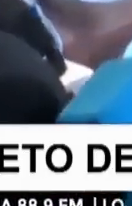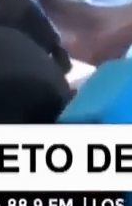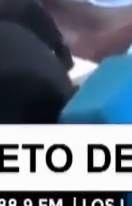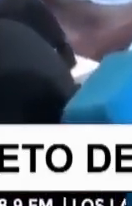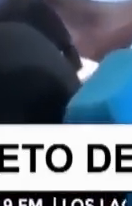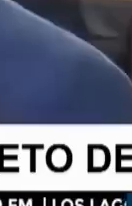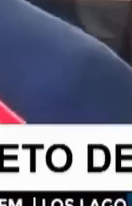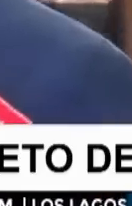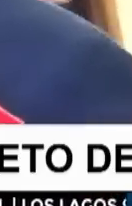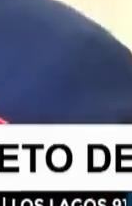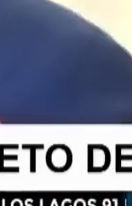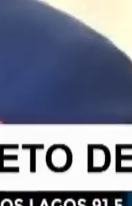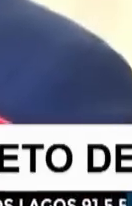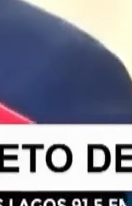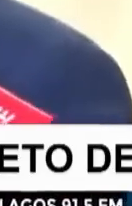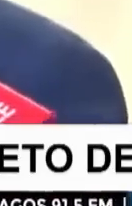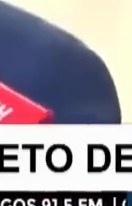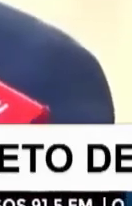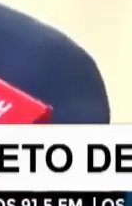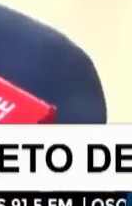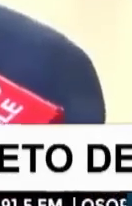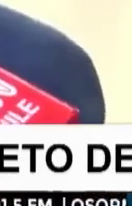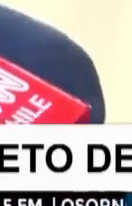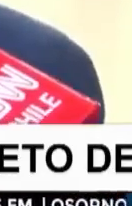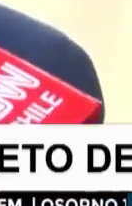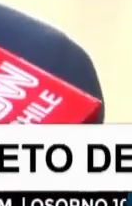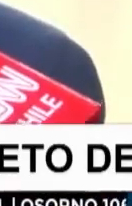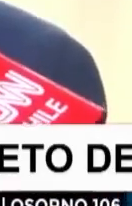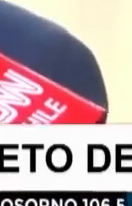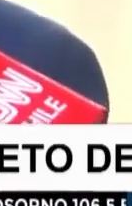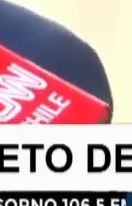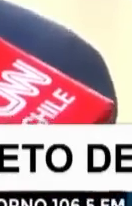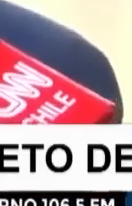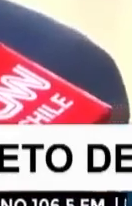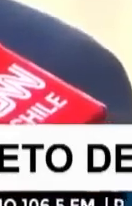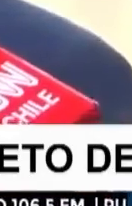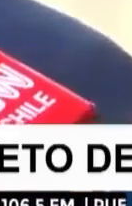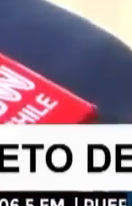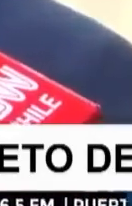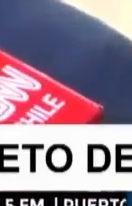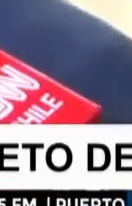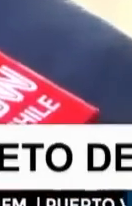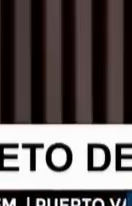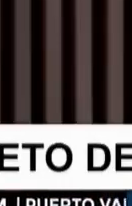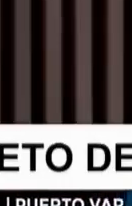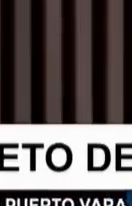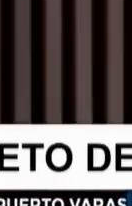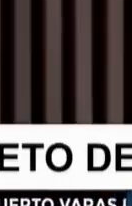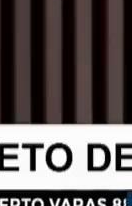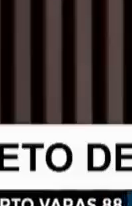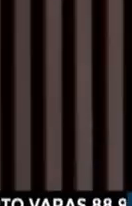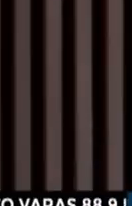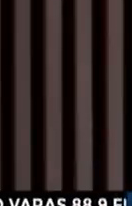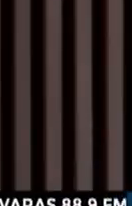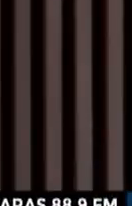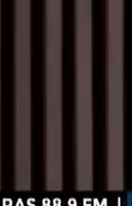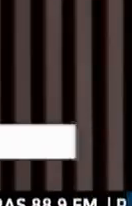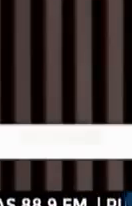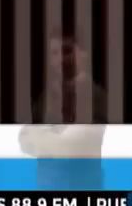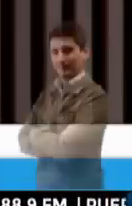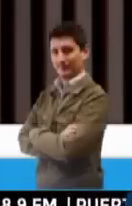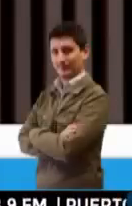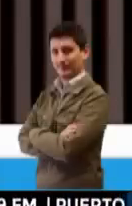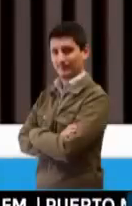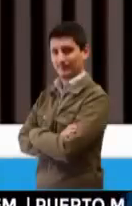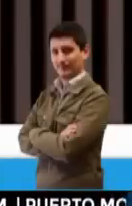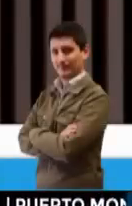ministra Camila Vallejo, que también tuvo palabras bastante descalificadoras hacia mi persona. Ante esta disparidad entre las